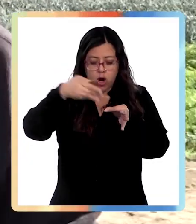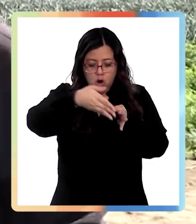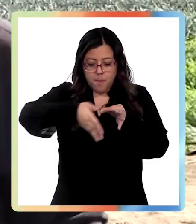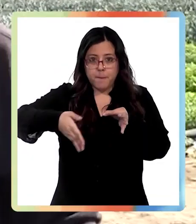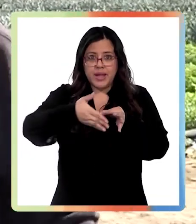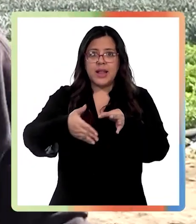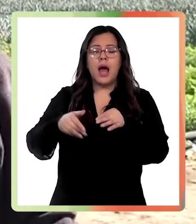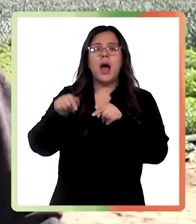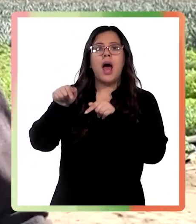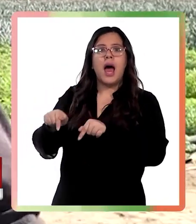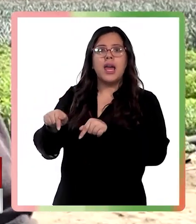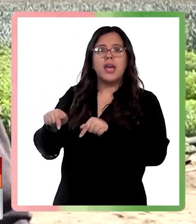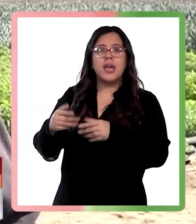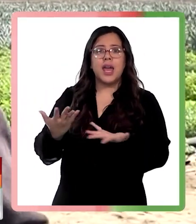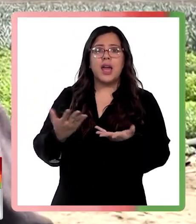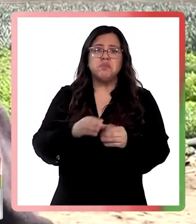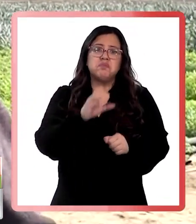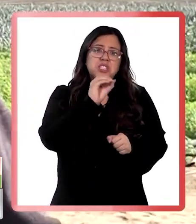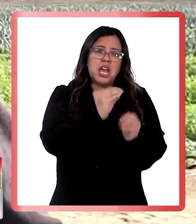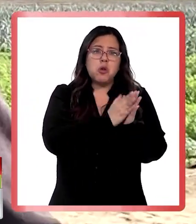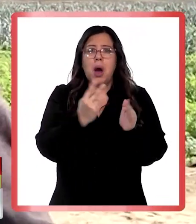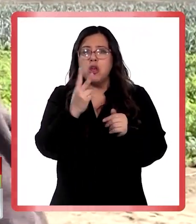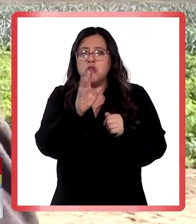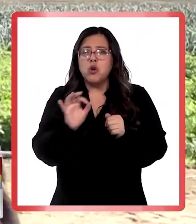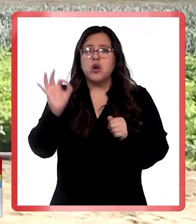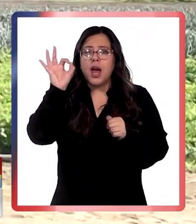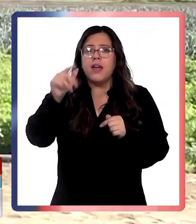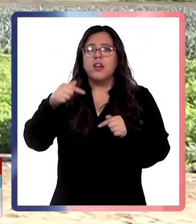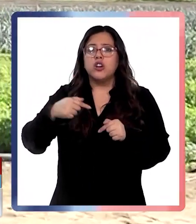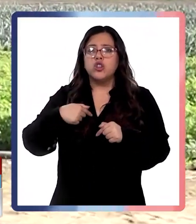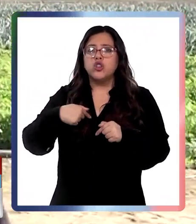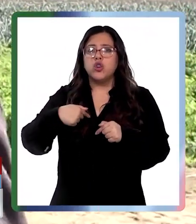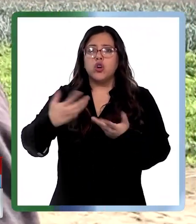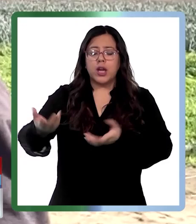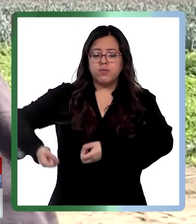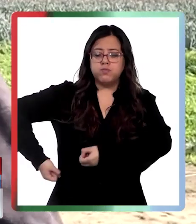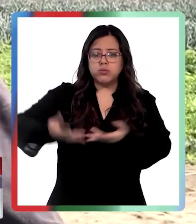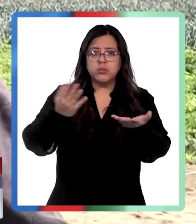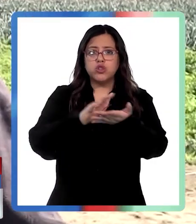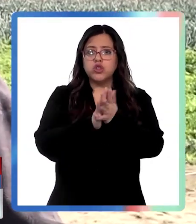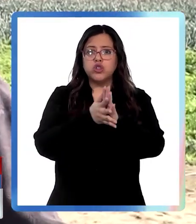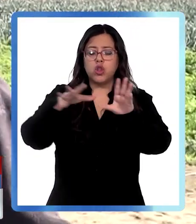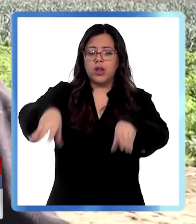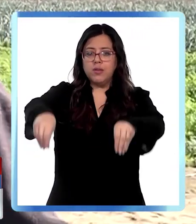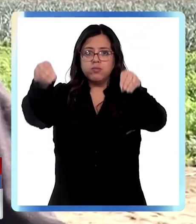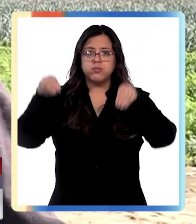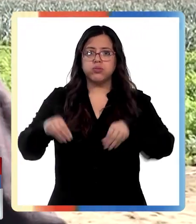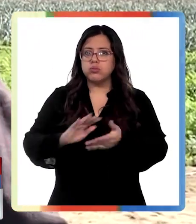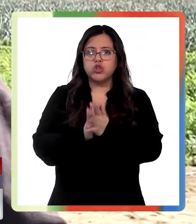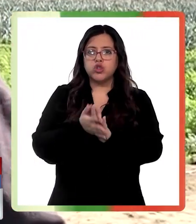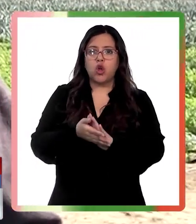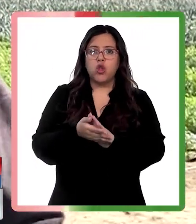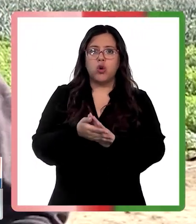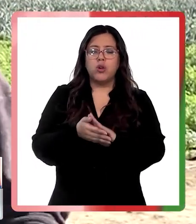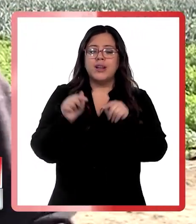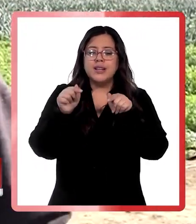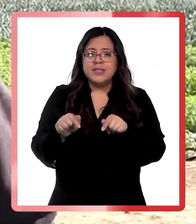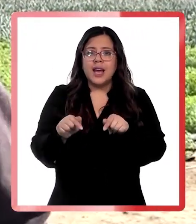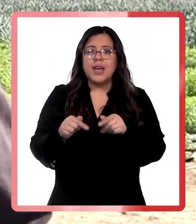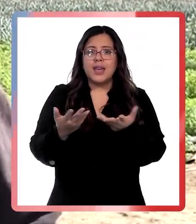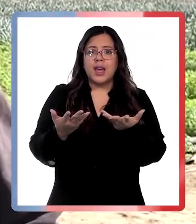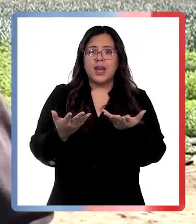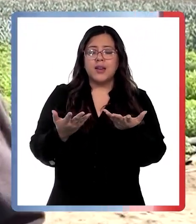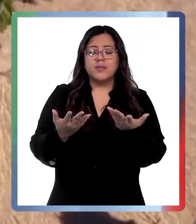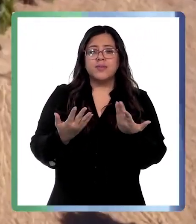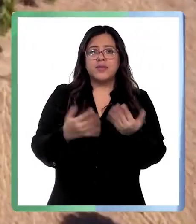hay 0 grados, 2 grados, vengo, saco la malla y la tiro y la, queda todo tapado con malla Rachel. Y así lo mantengo toda